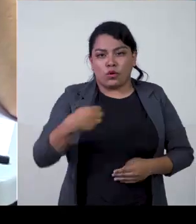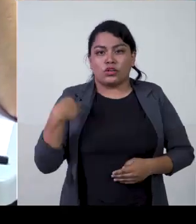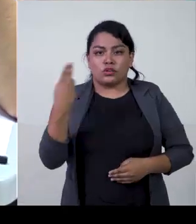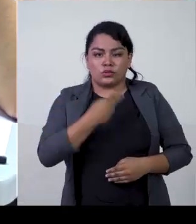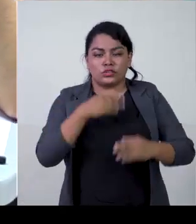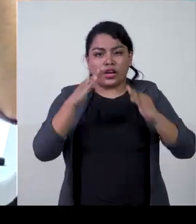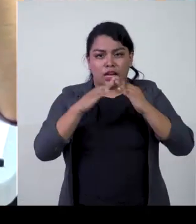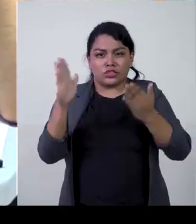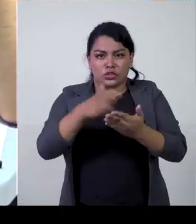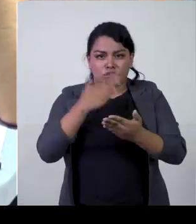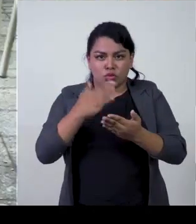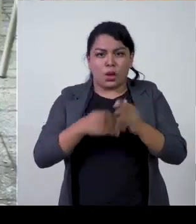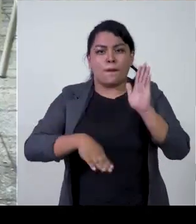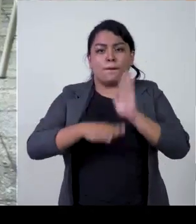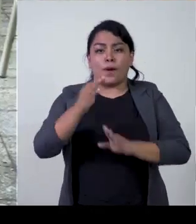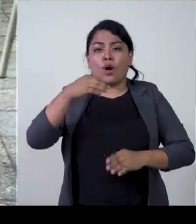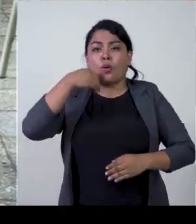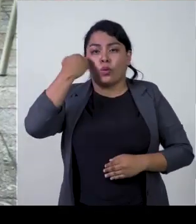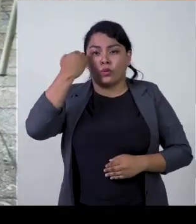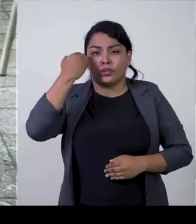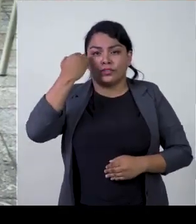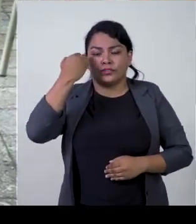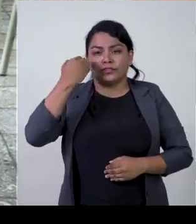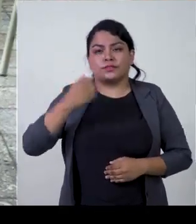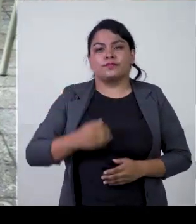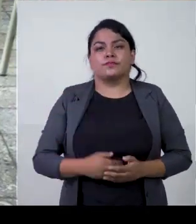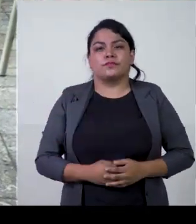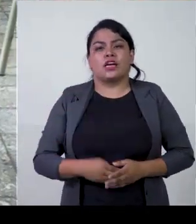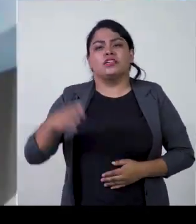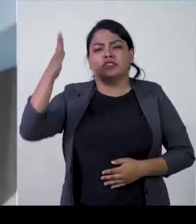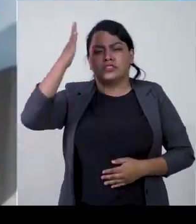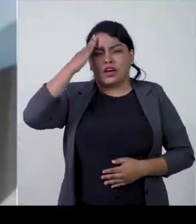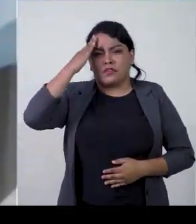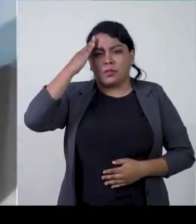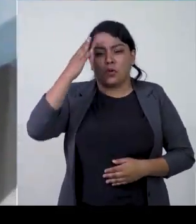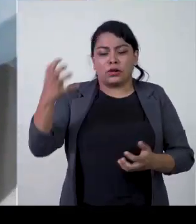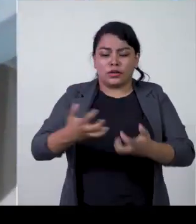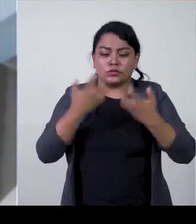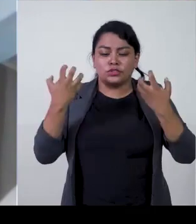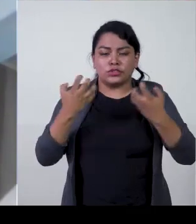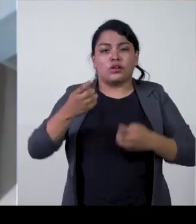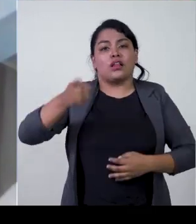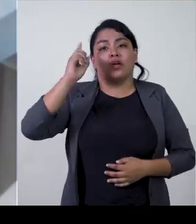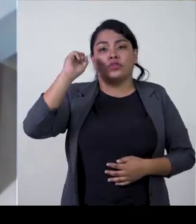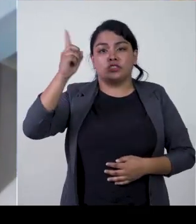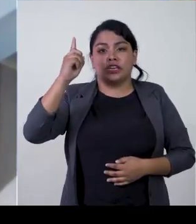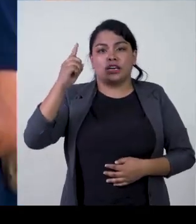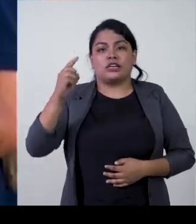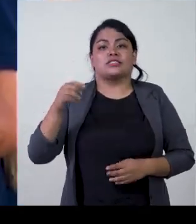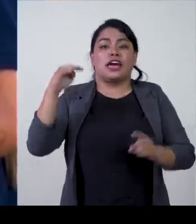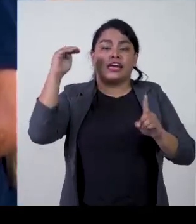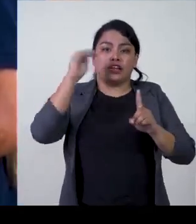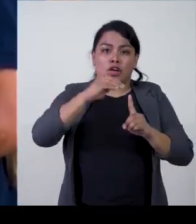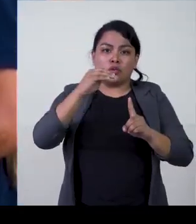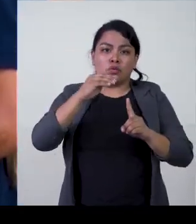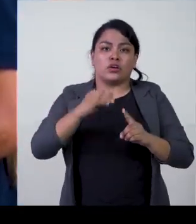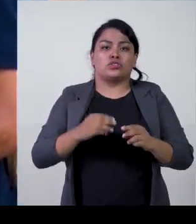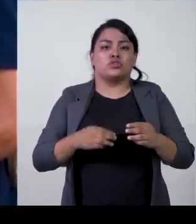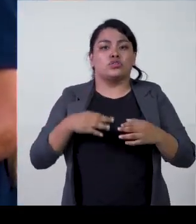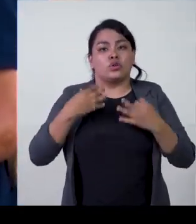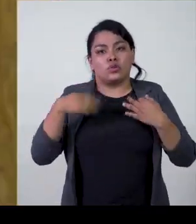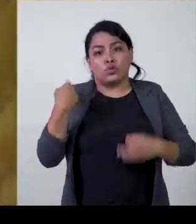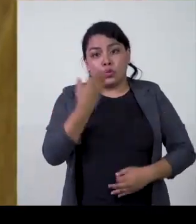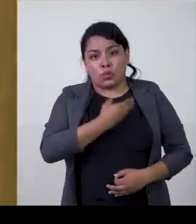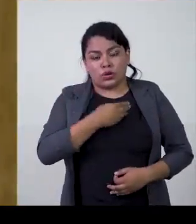Abrimos las puertas de nuestra casa de estudio a más jóvenes. Sabemos que la investigación, la docencia y la